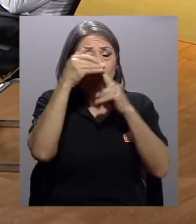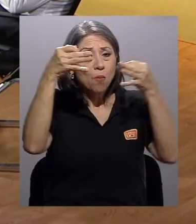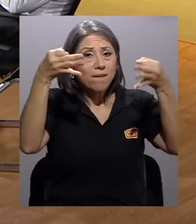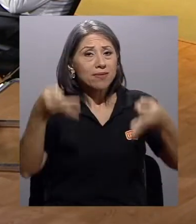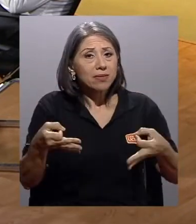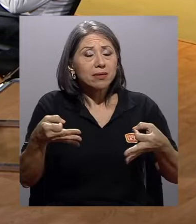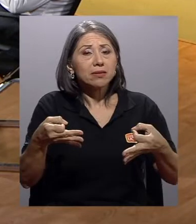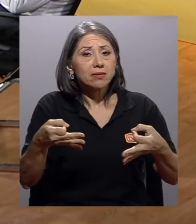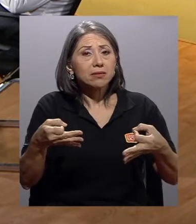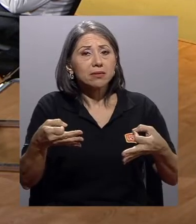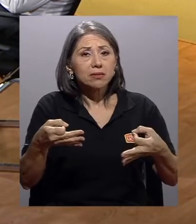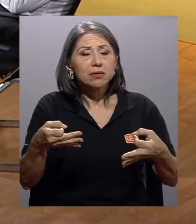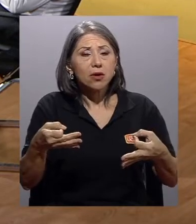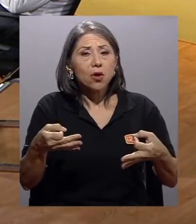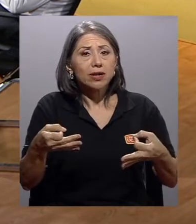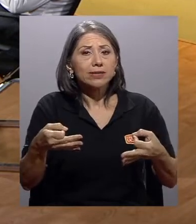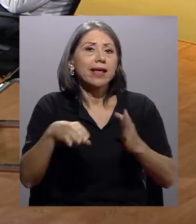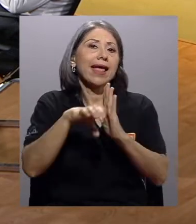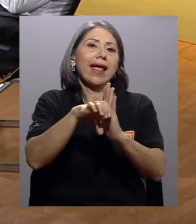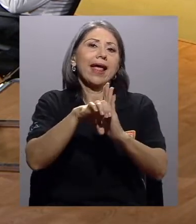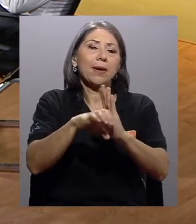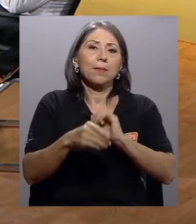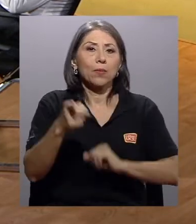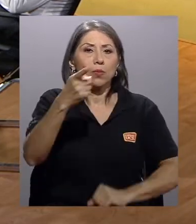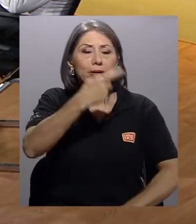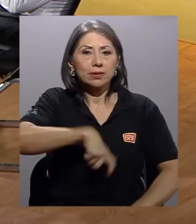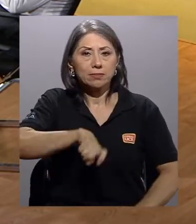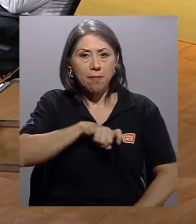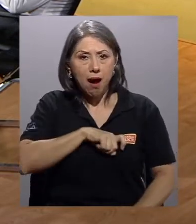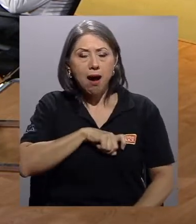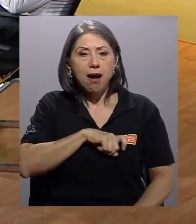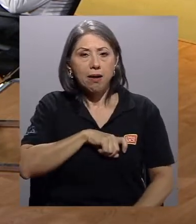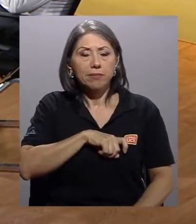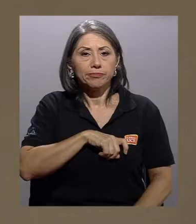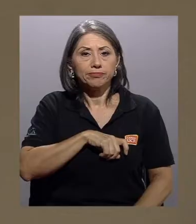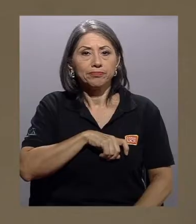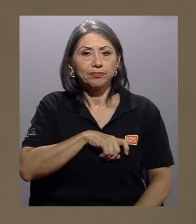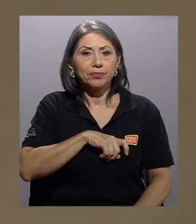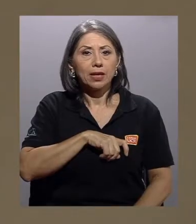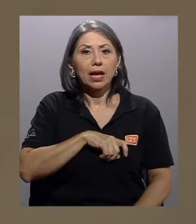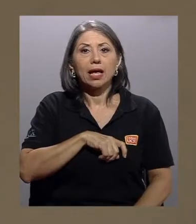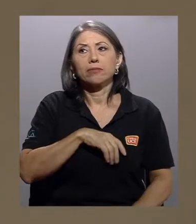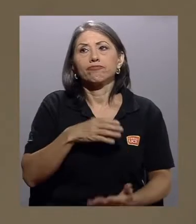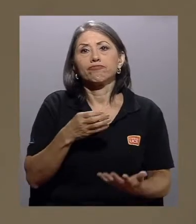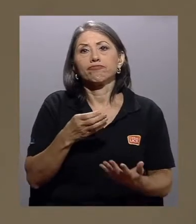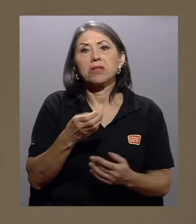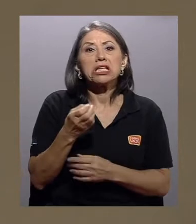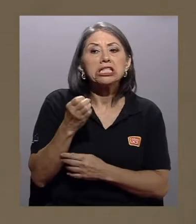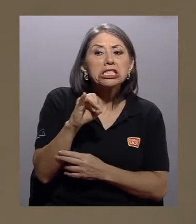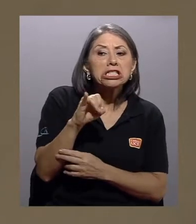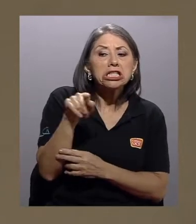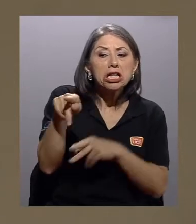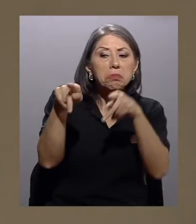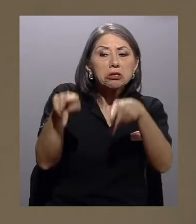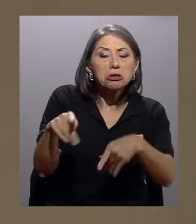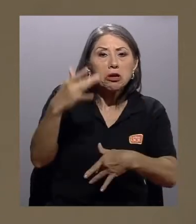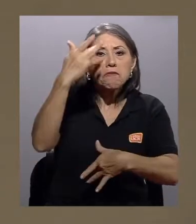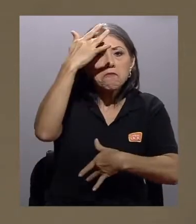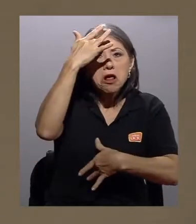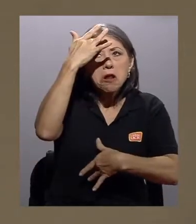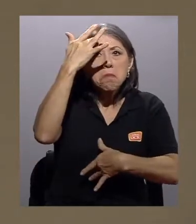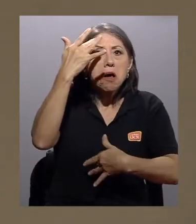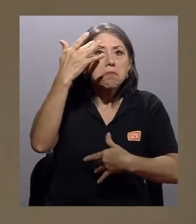decisiones que tenían que considerar, por ejemplo, en el caso de España, si la persona tenía algún